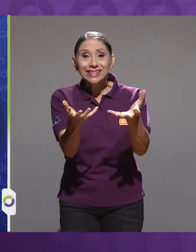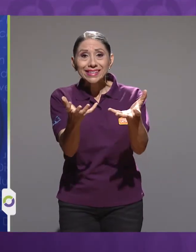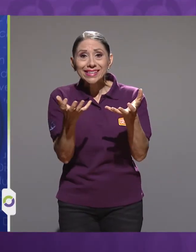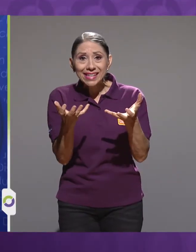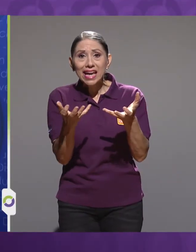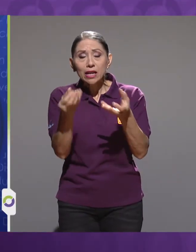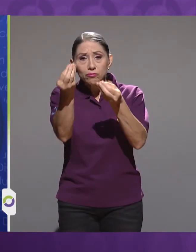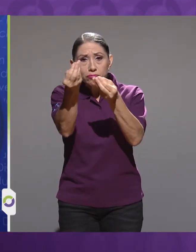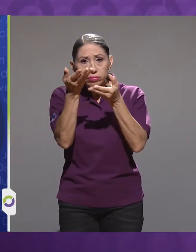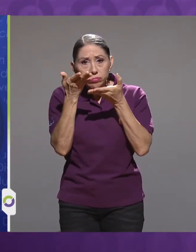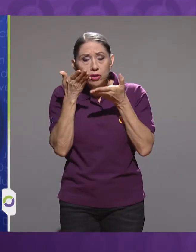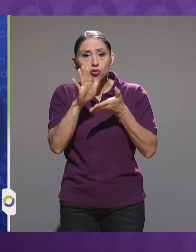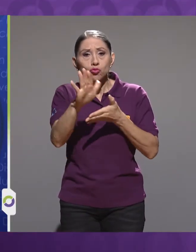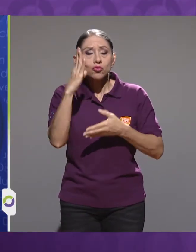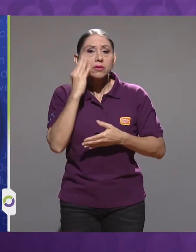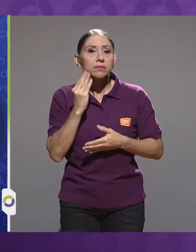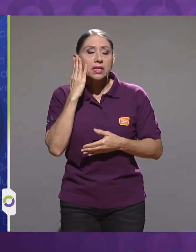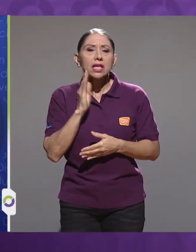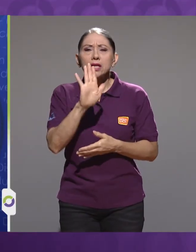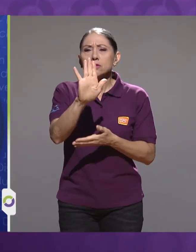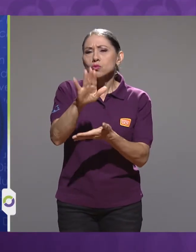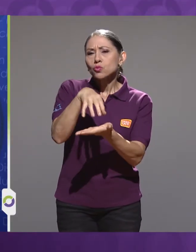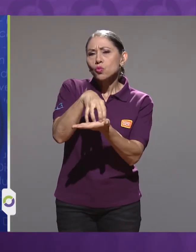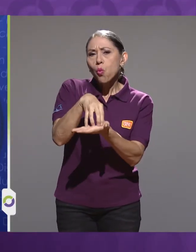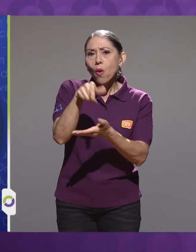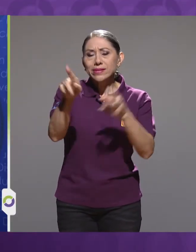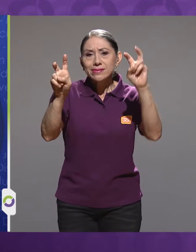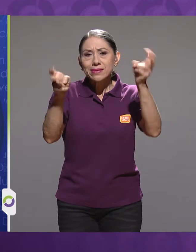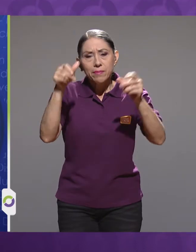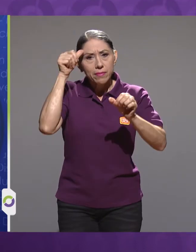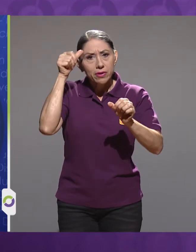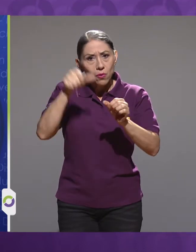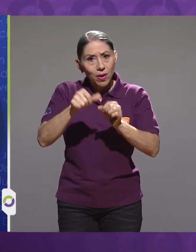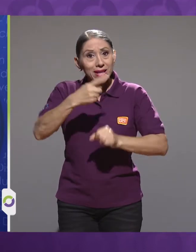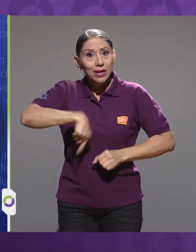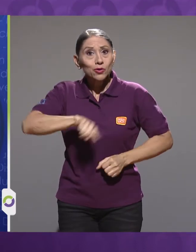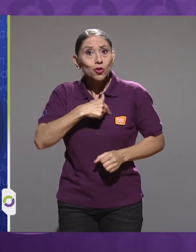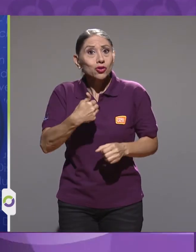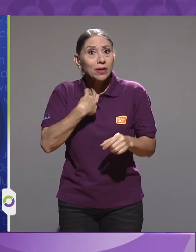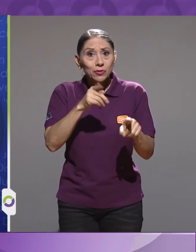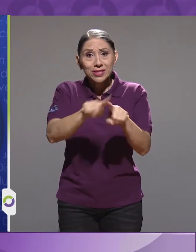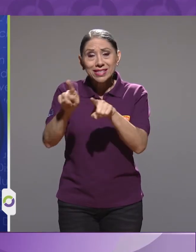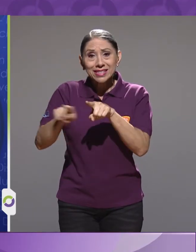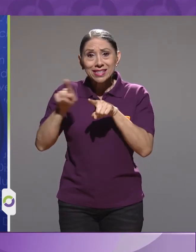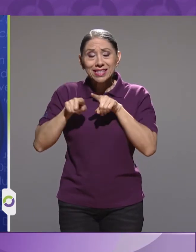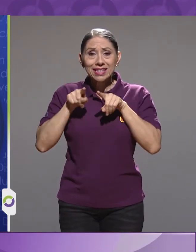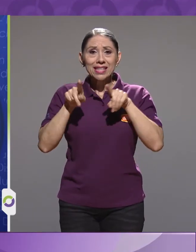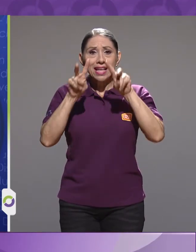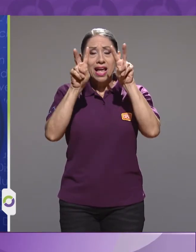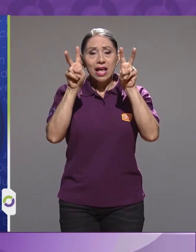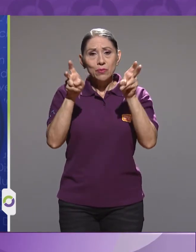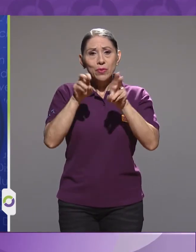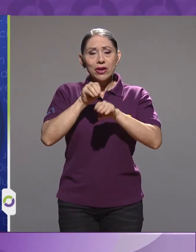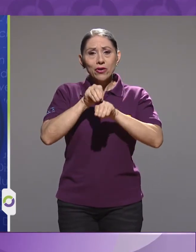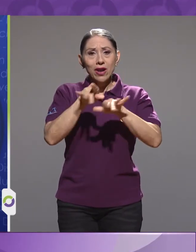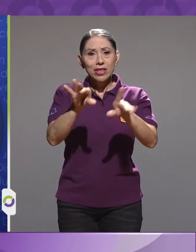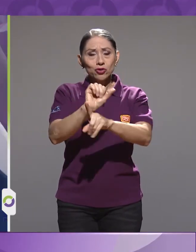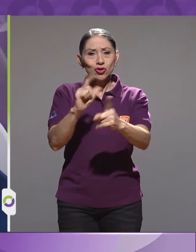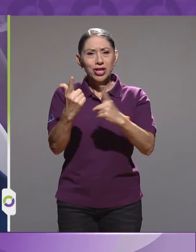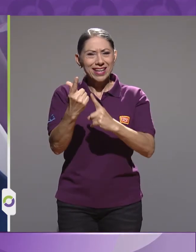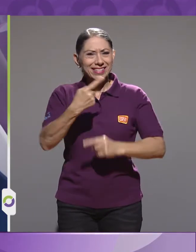Si usted quiere compartirnos sus experiencias o inquietudes sobre este tema, recuerde que tenemos espacios en distintas redes